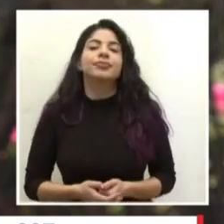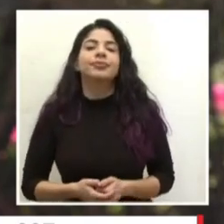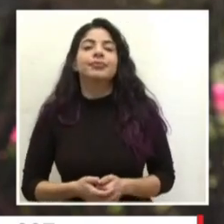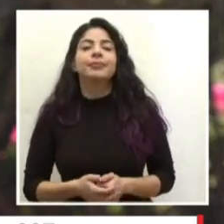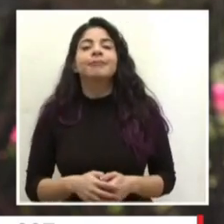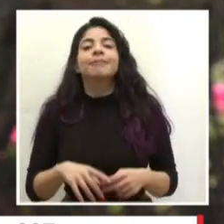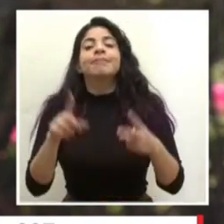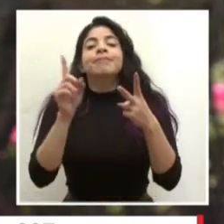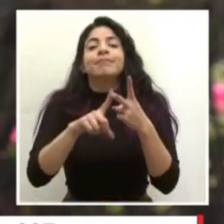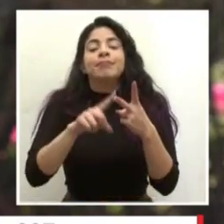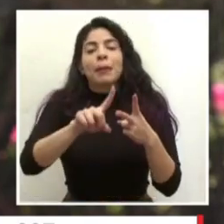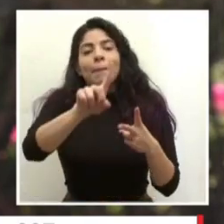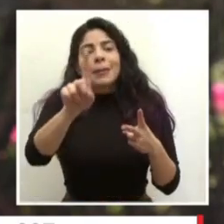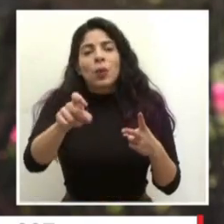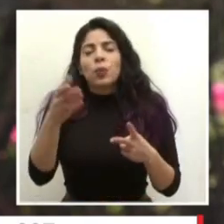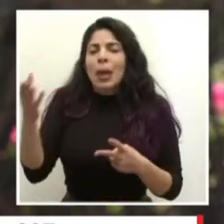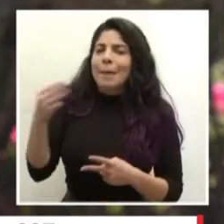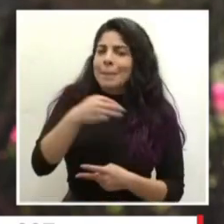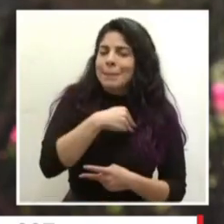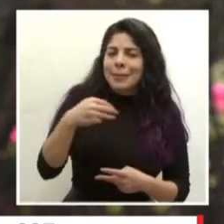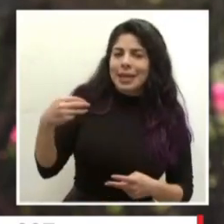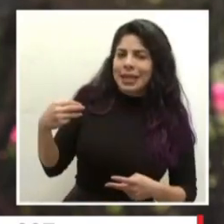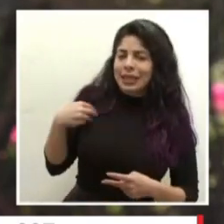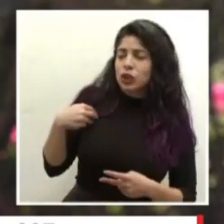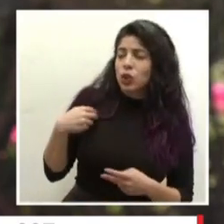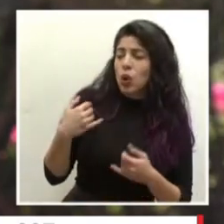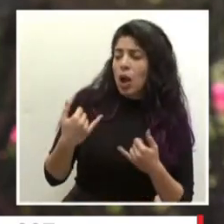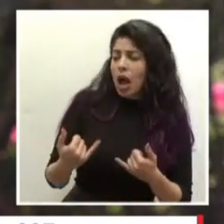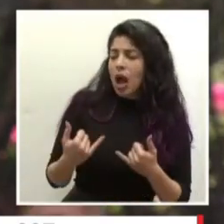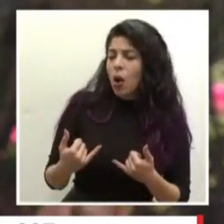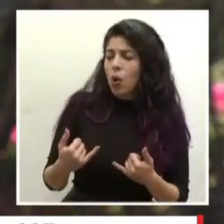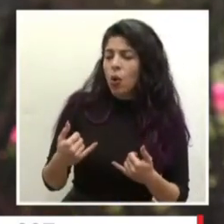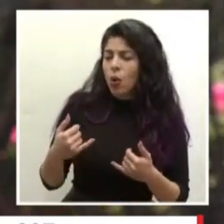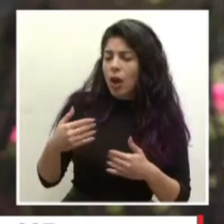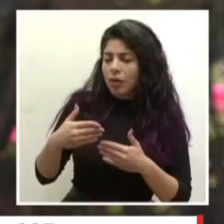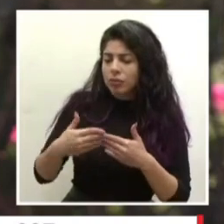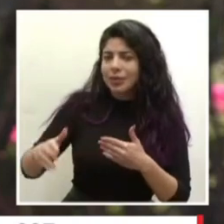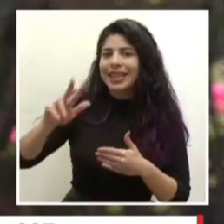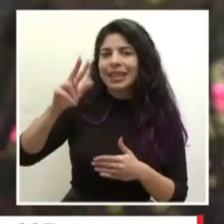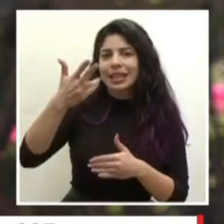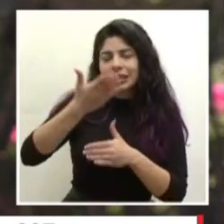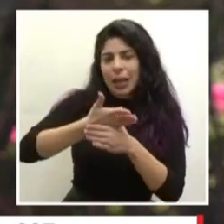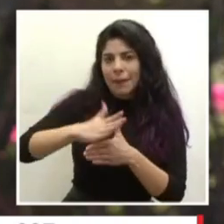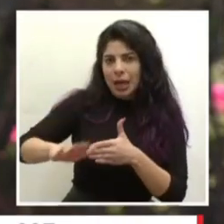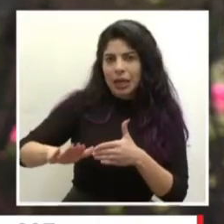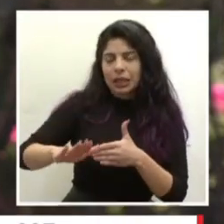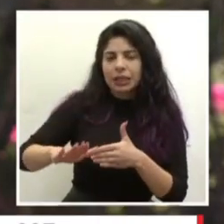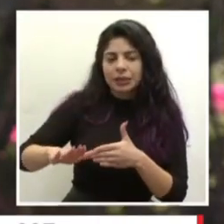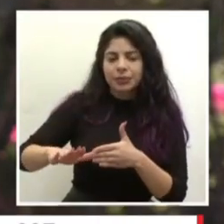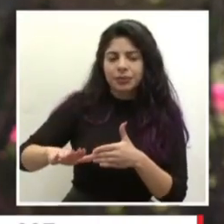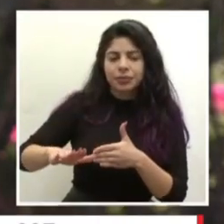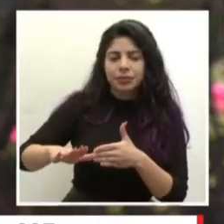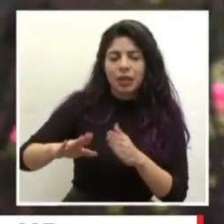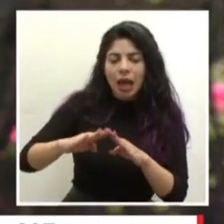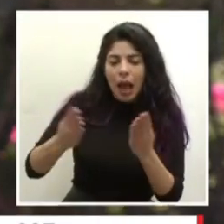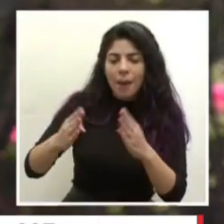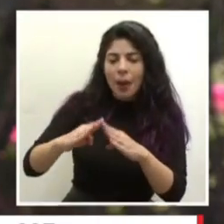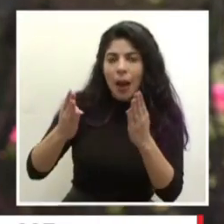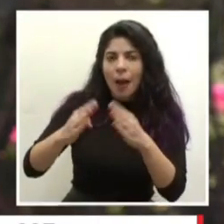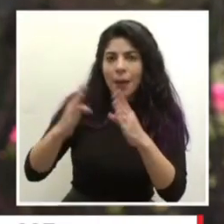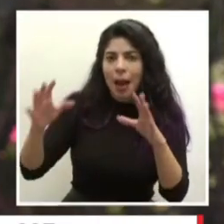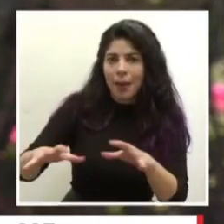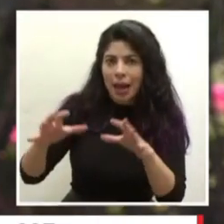Segunda consulta, señor ministro, se entra en una tercera fase de reapertura de